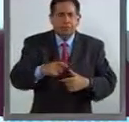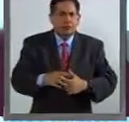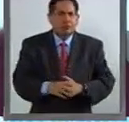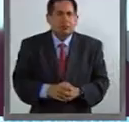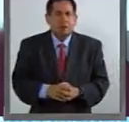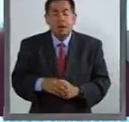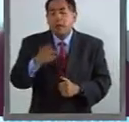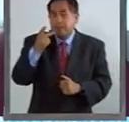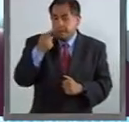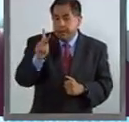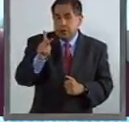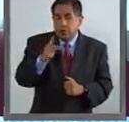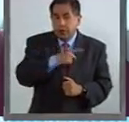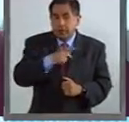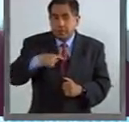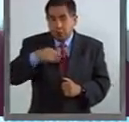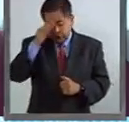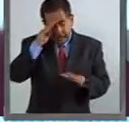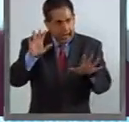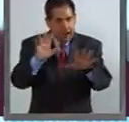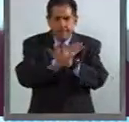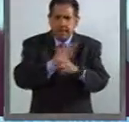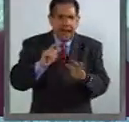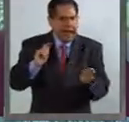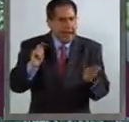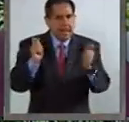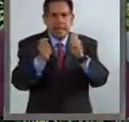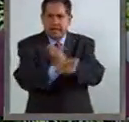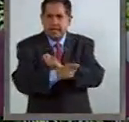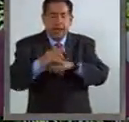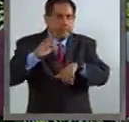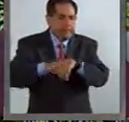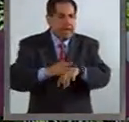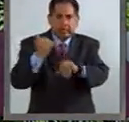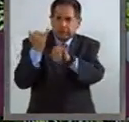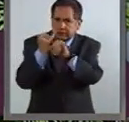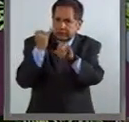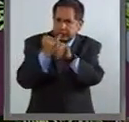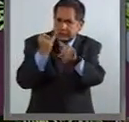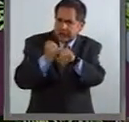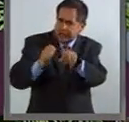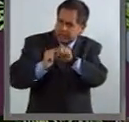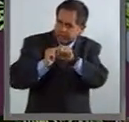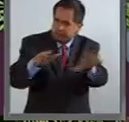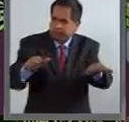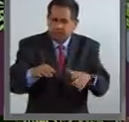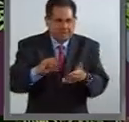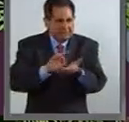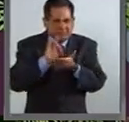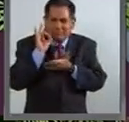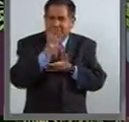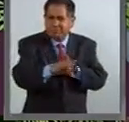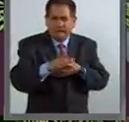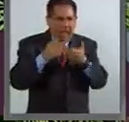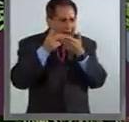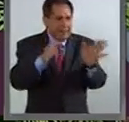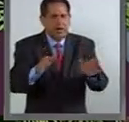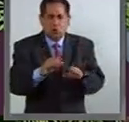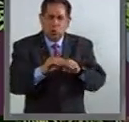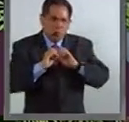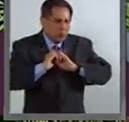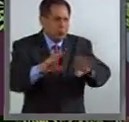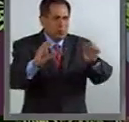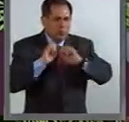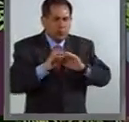parlamentos. Pero debemos de caminar hacia esa era digital que nos exige utilizar mensajes abiertos y donde